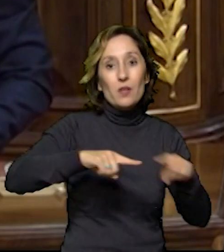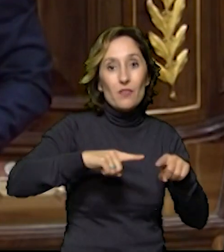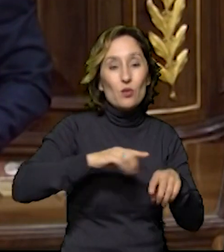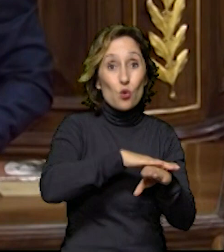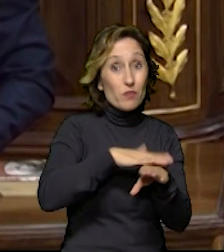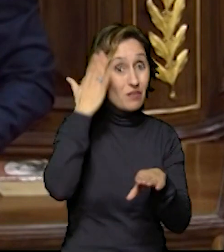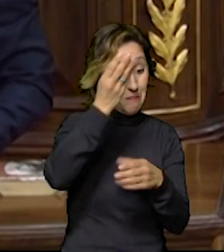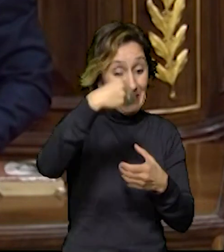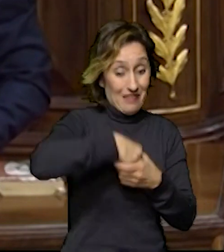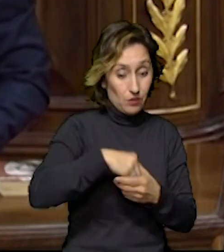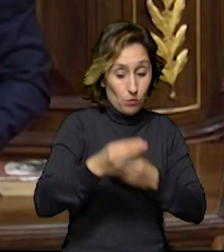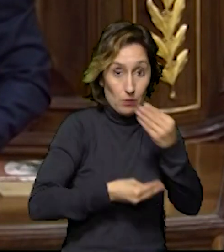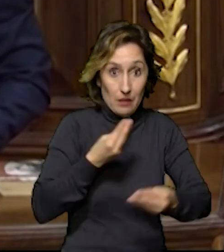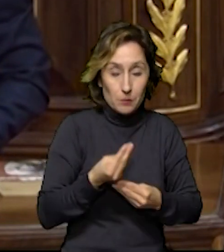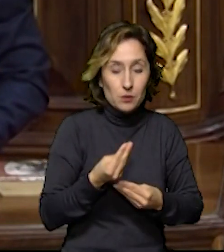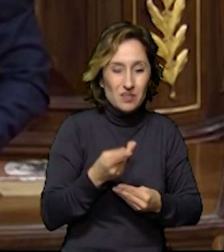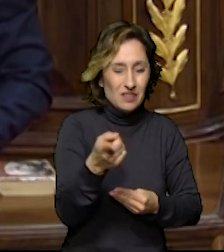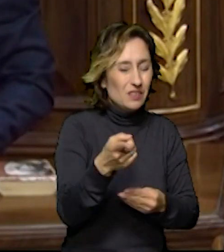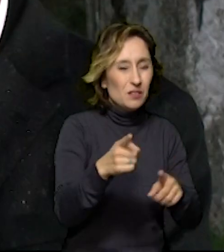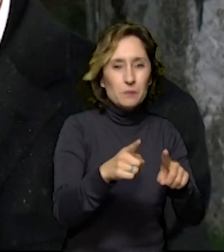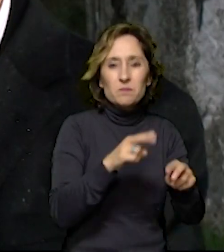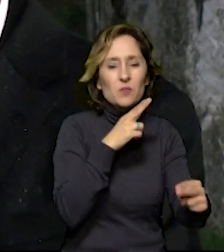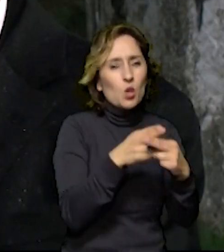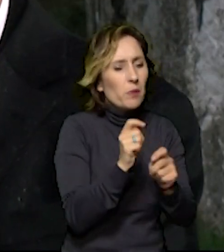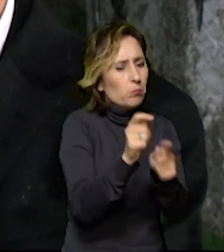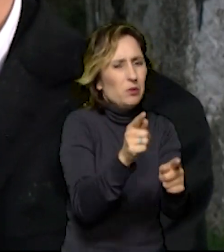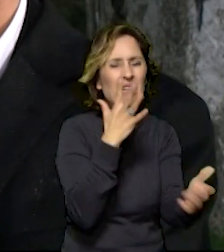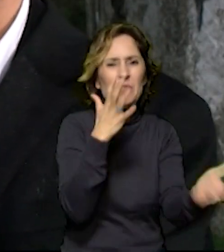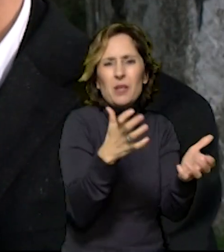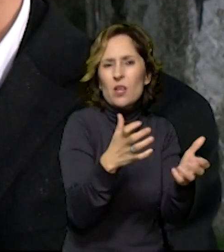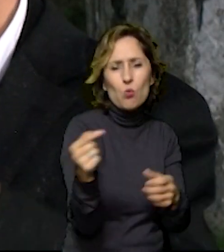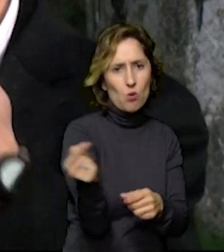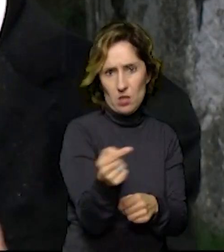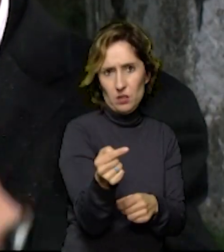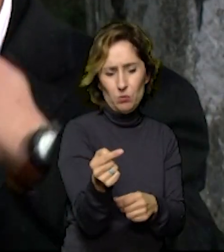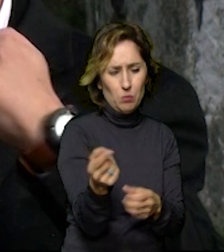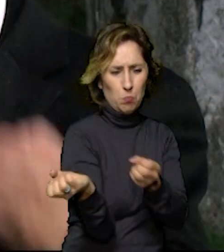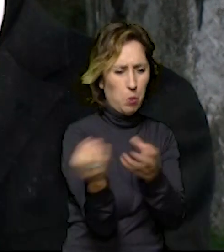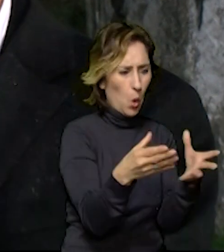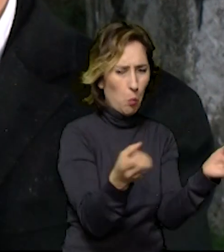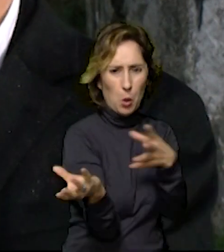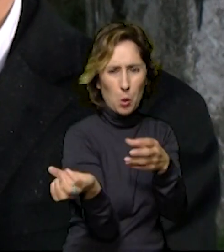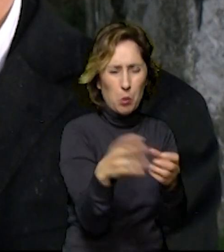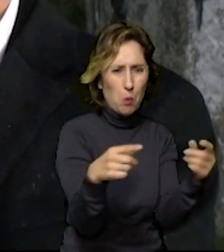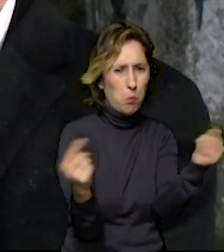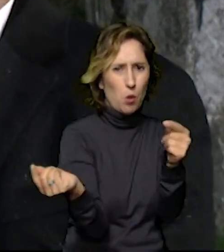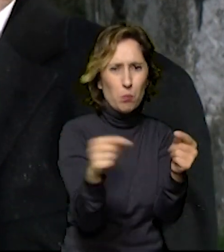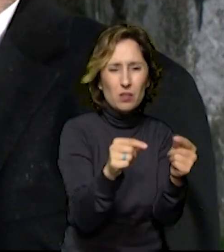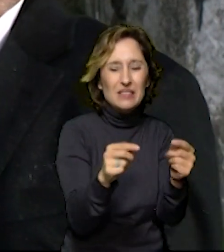Navarra, este espectáculo, por decirlo de alguna forma, negativo, con estos mensajes que se mandan a la